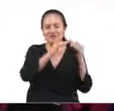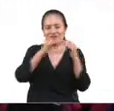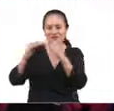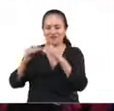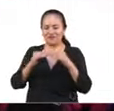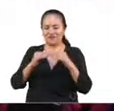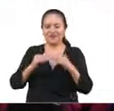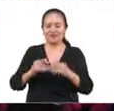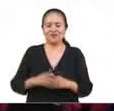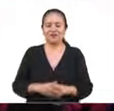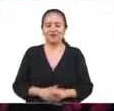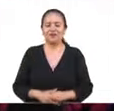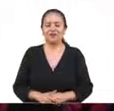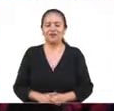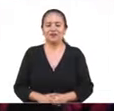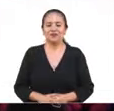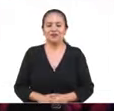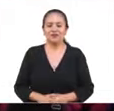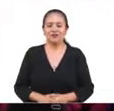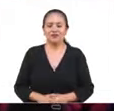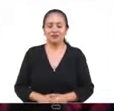igualdad.